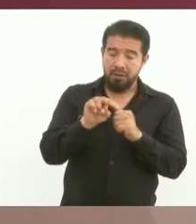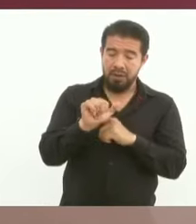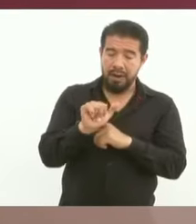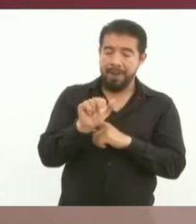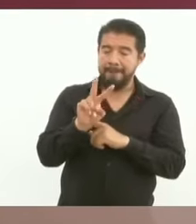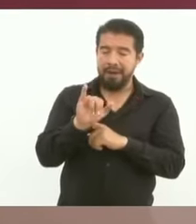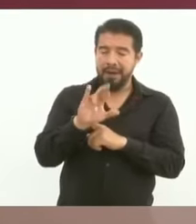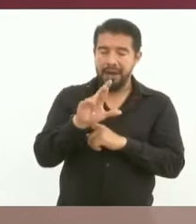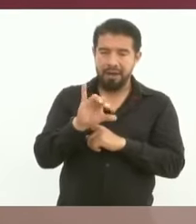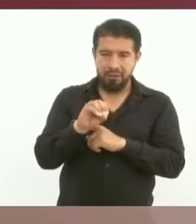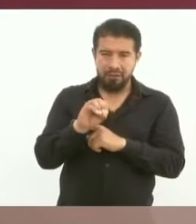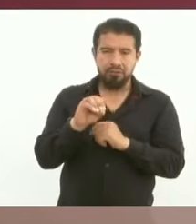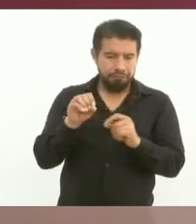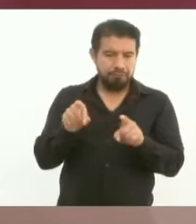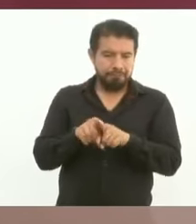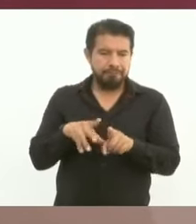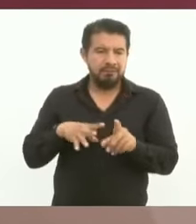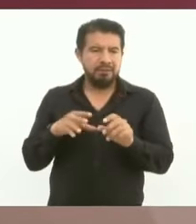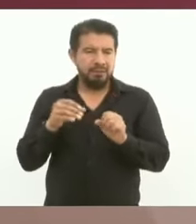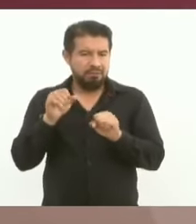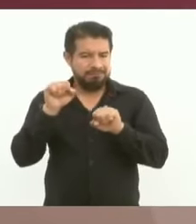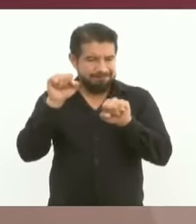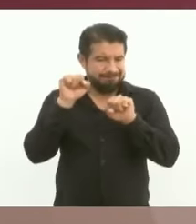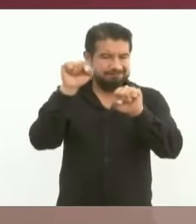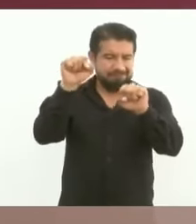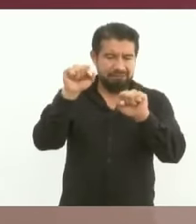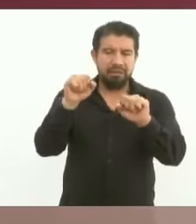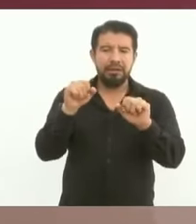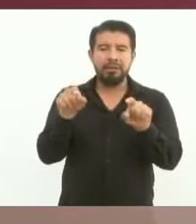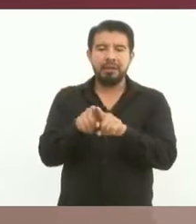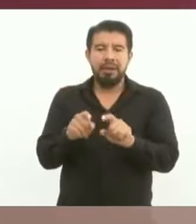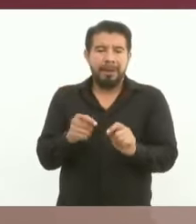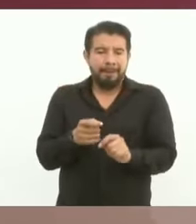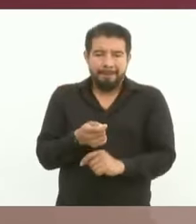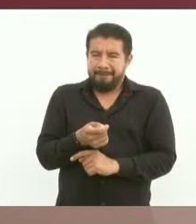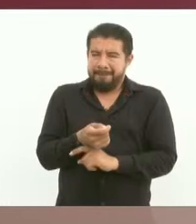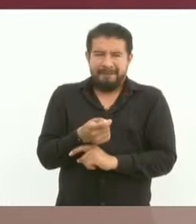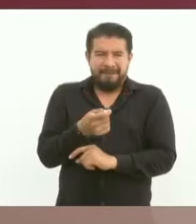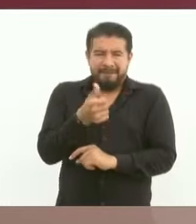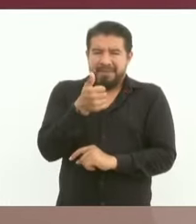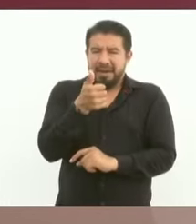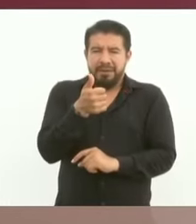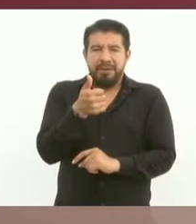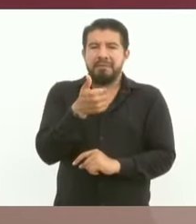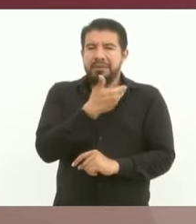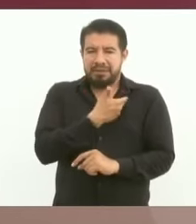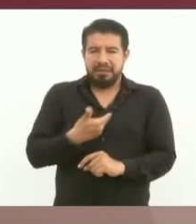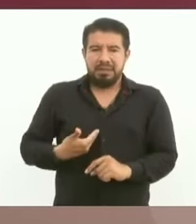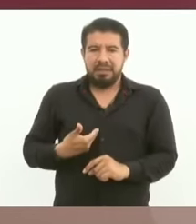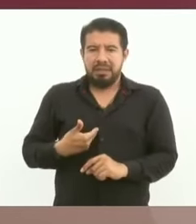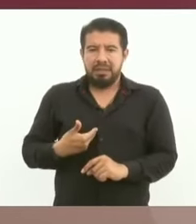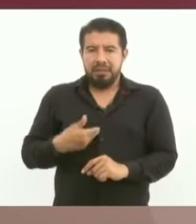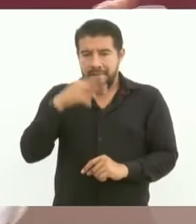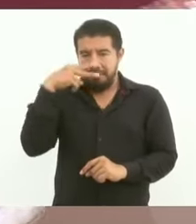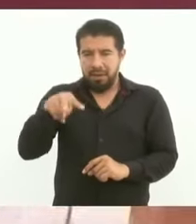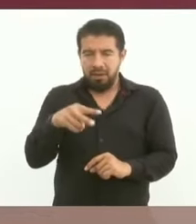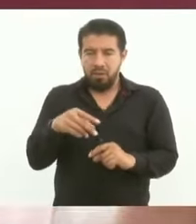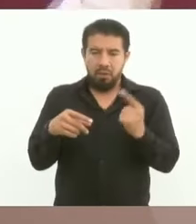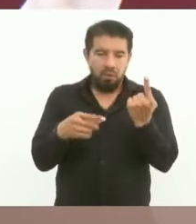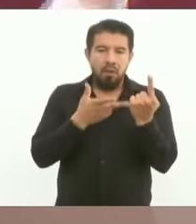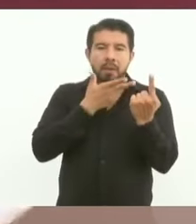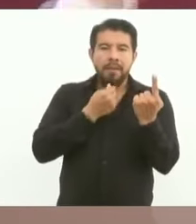presidente de México en la Primera República Federal, un hombre, Guadalupe Victoria. Y